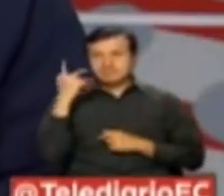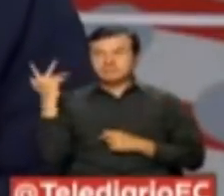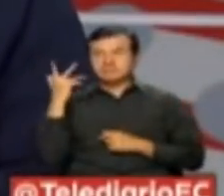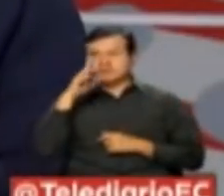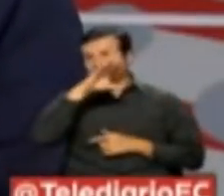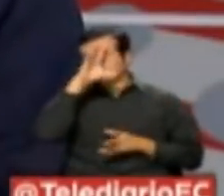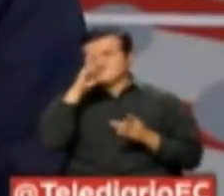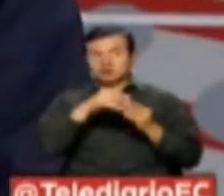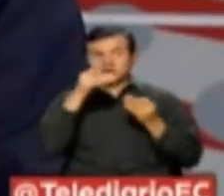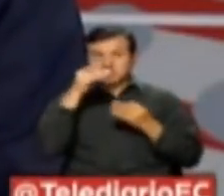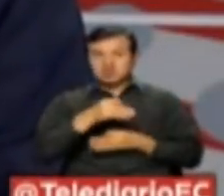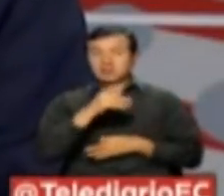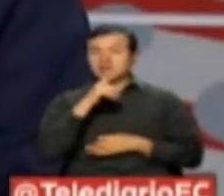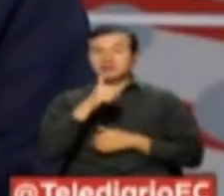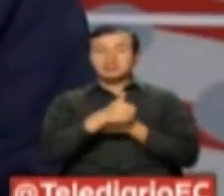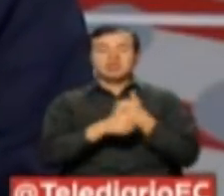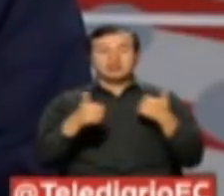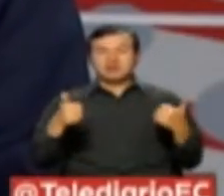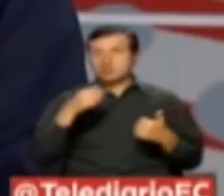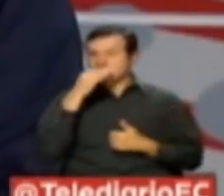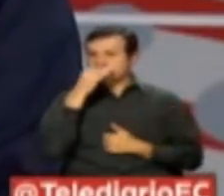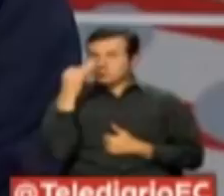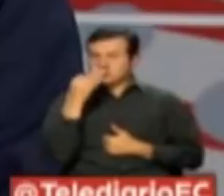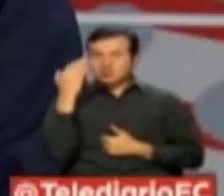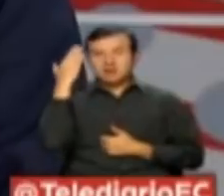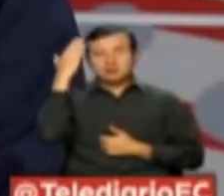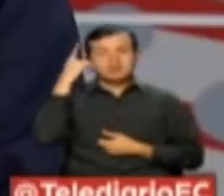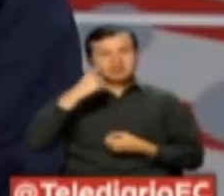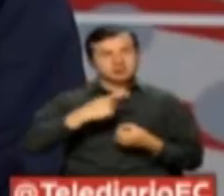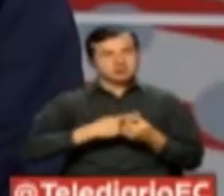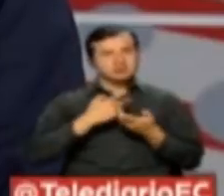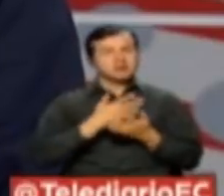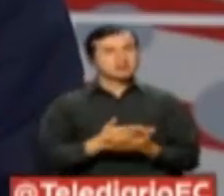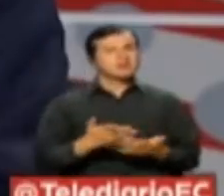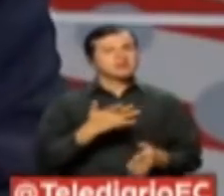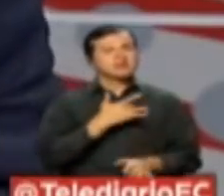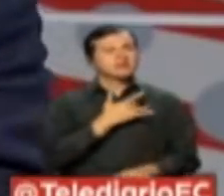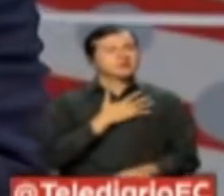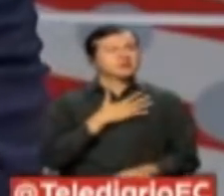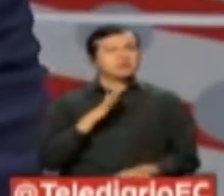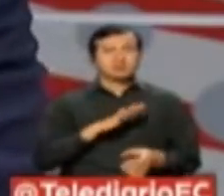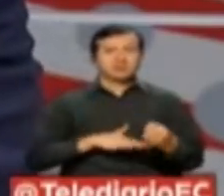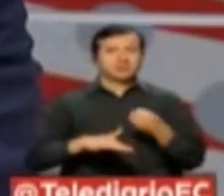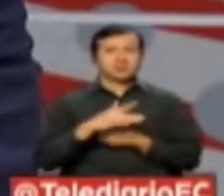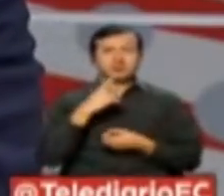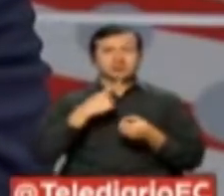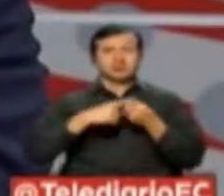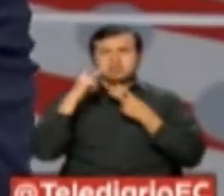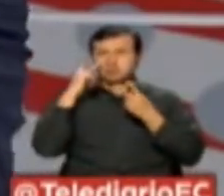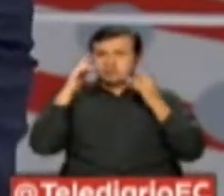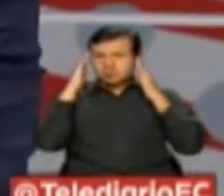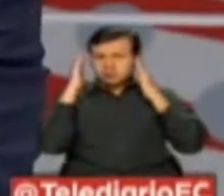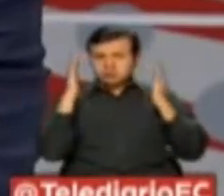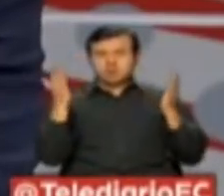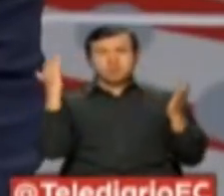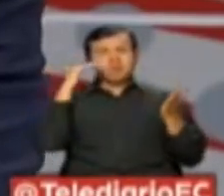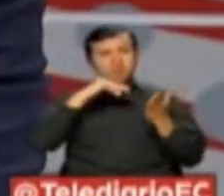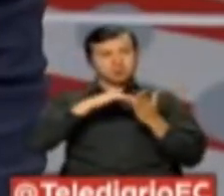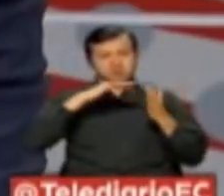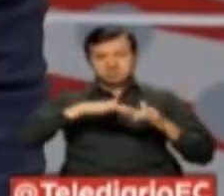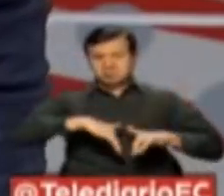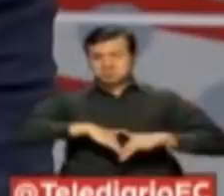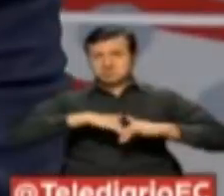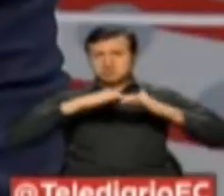en firme quiénes son los candidatos oficiales a la alcaldía de quito pero parece ser que quitó mira en la dirección de la recuperación